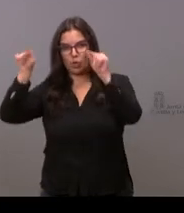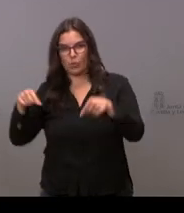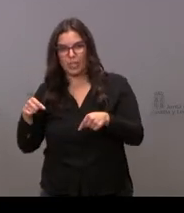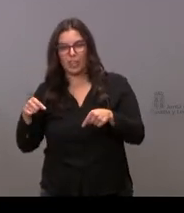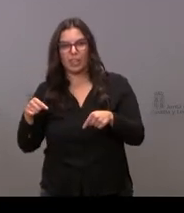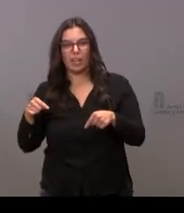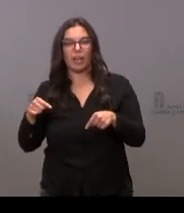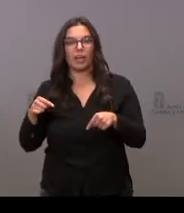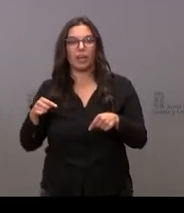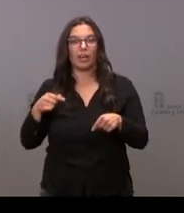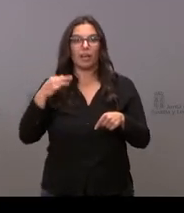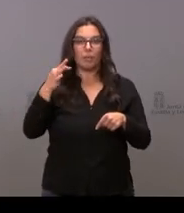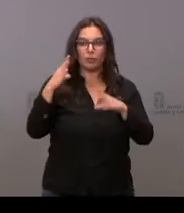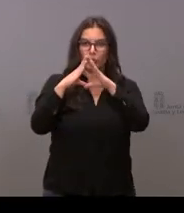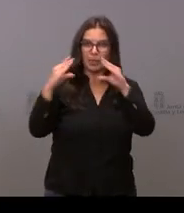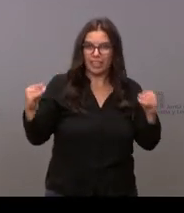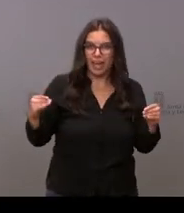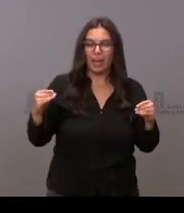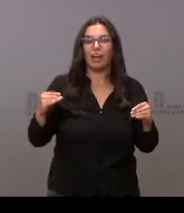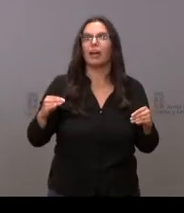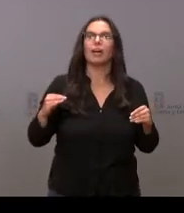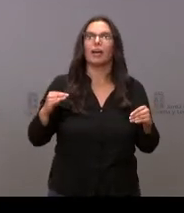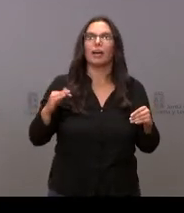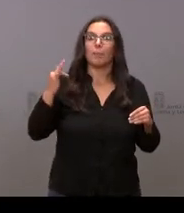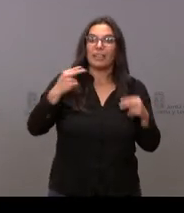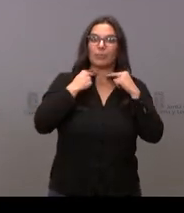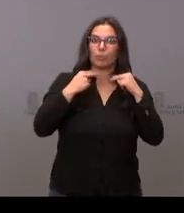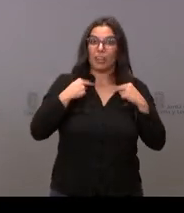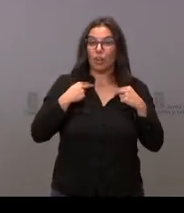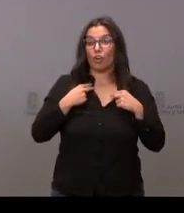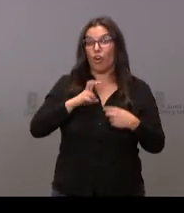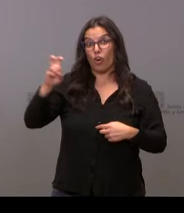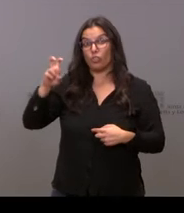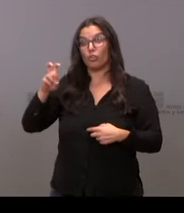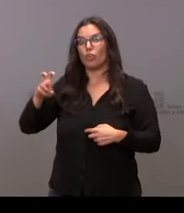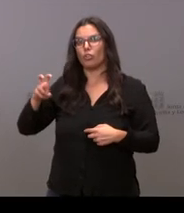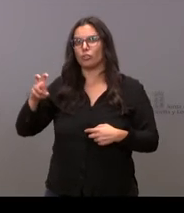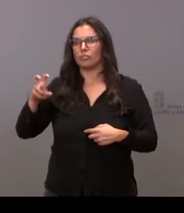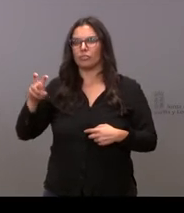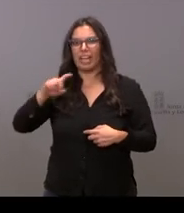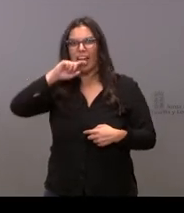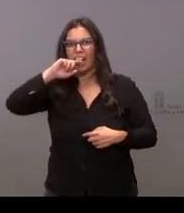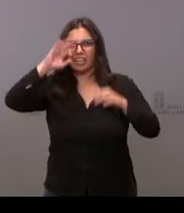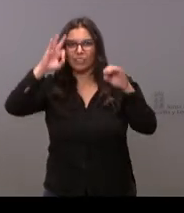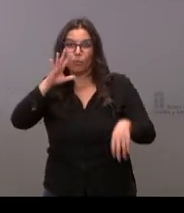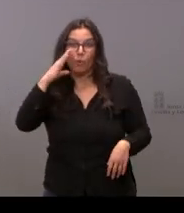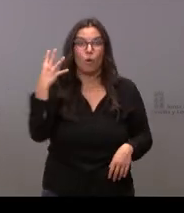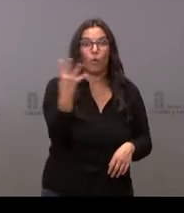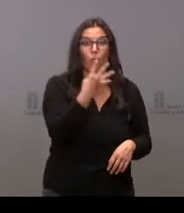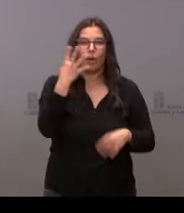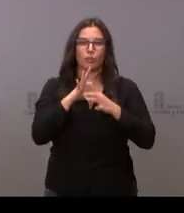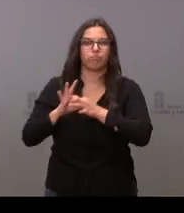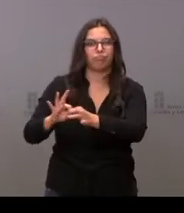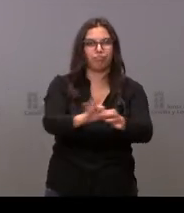capital la propia universidad de salamanca y modestamente la diputación provincial de cada provincia pudieran estar de la mano